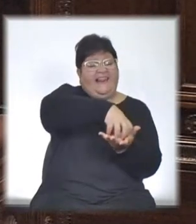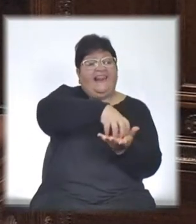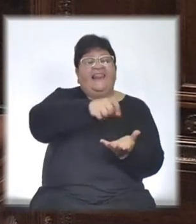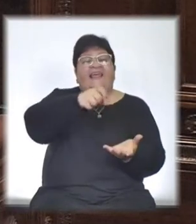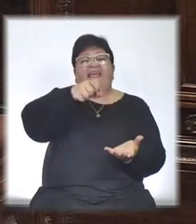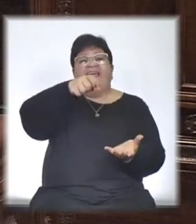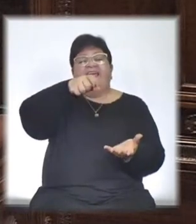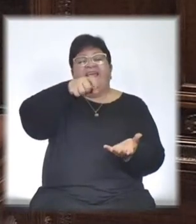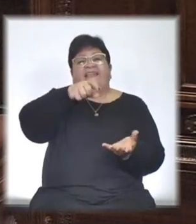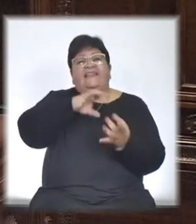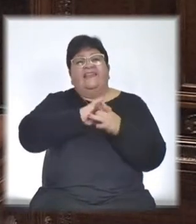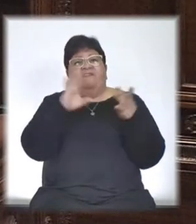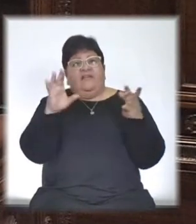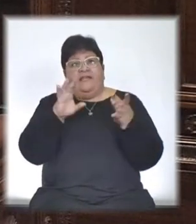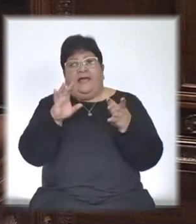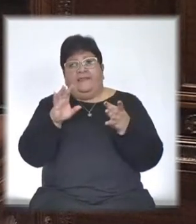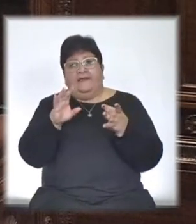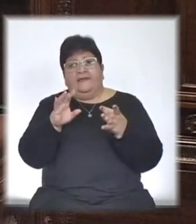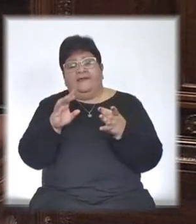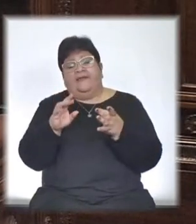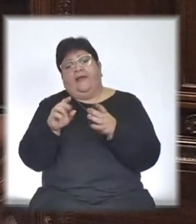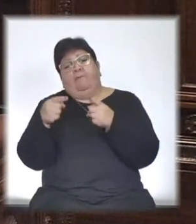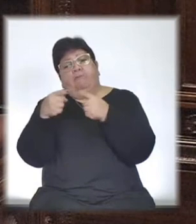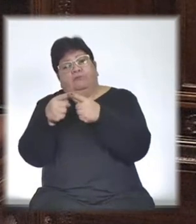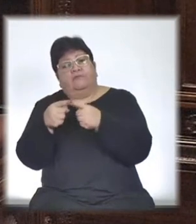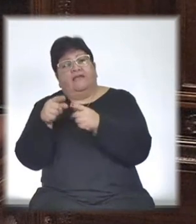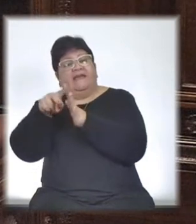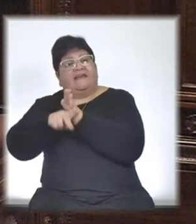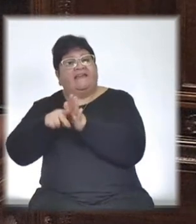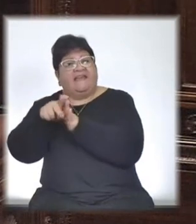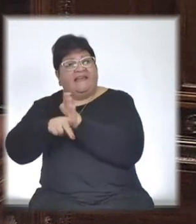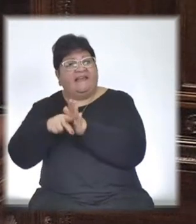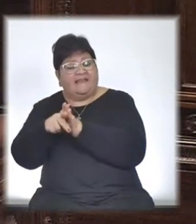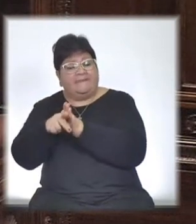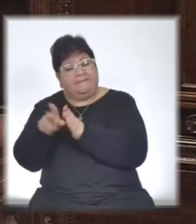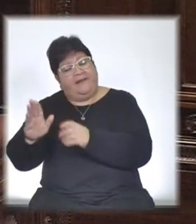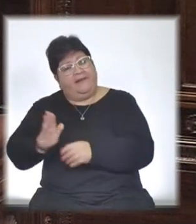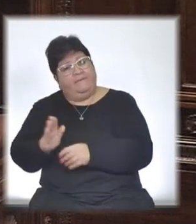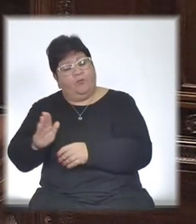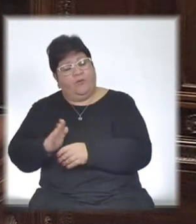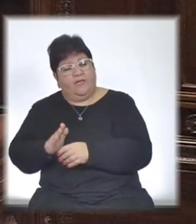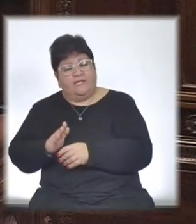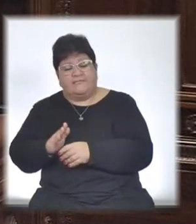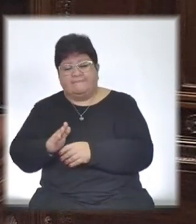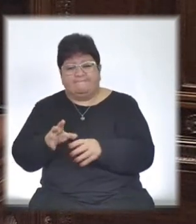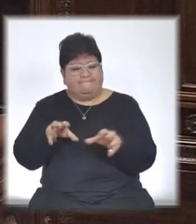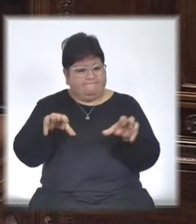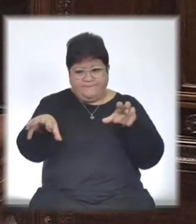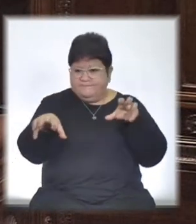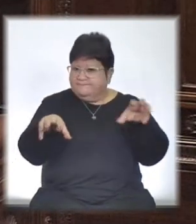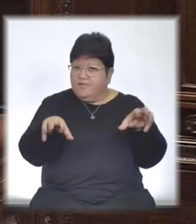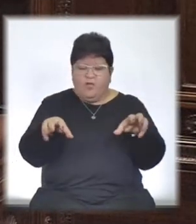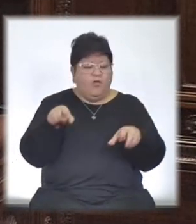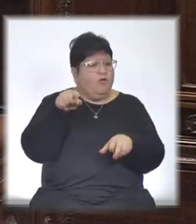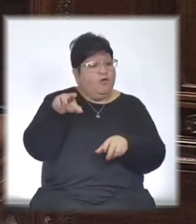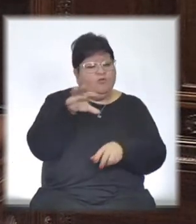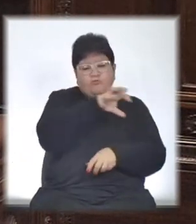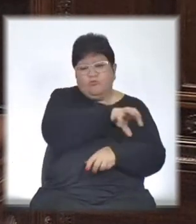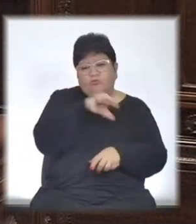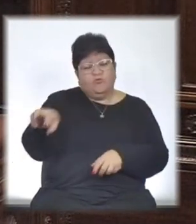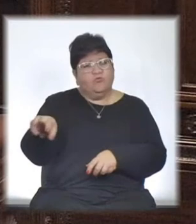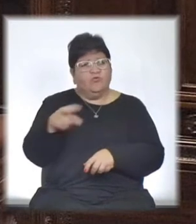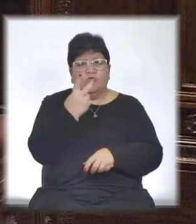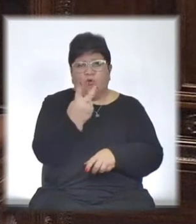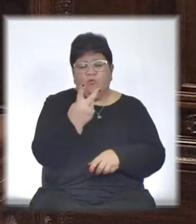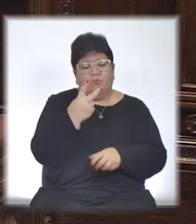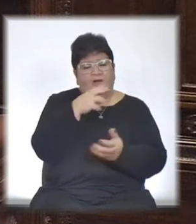Punta Rieles para las mujeres fueron establecimientos emblemáticos. También la llamada cárcel central, donde fue recluido el general